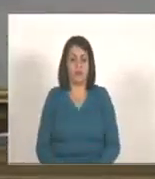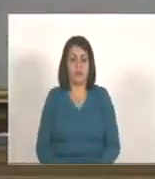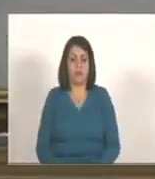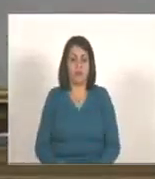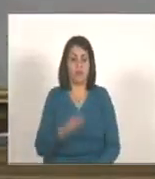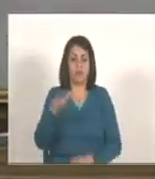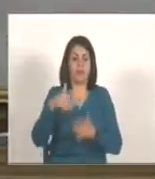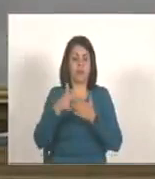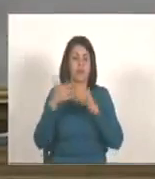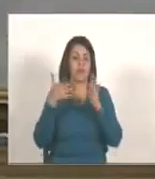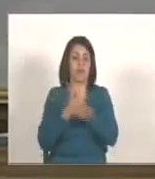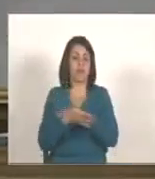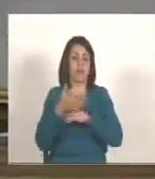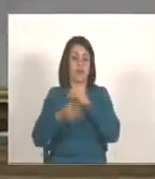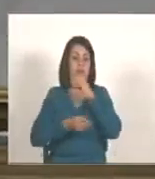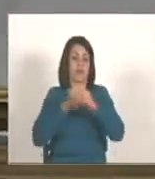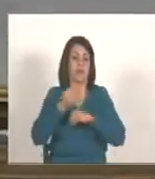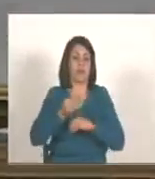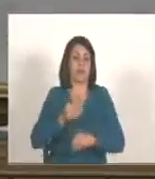con todo lo que tenga mi ser.